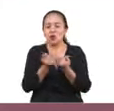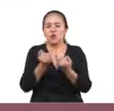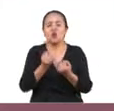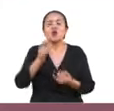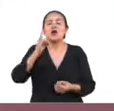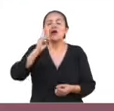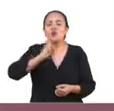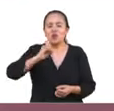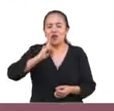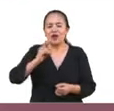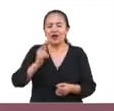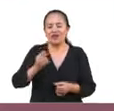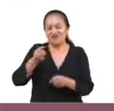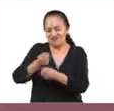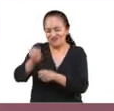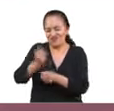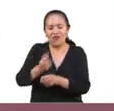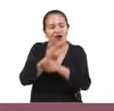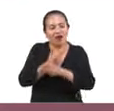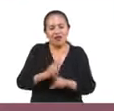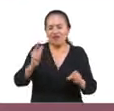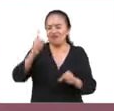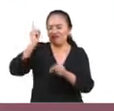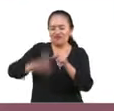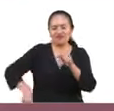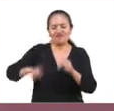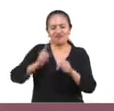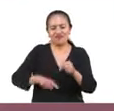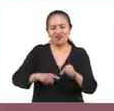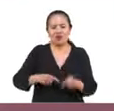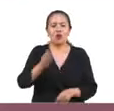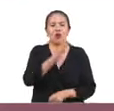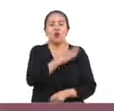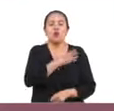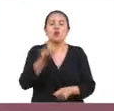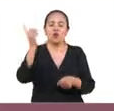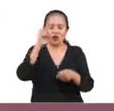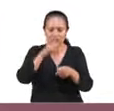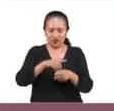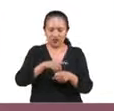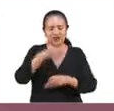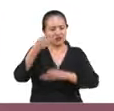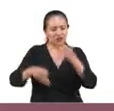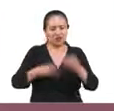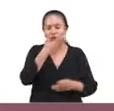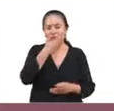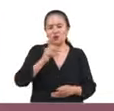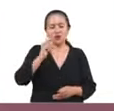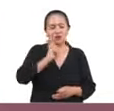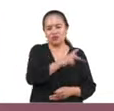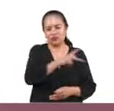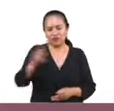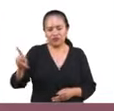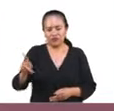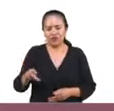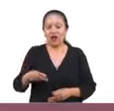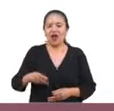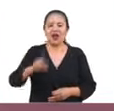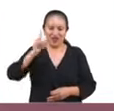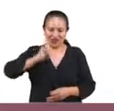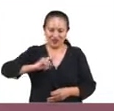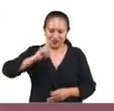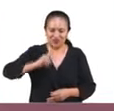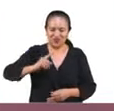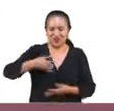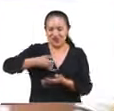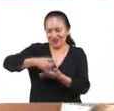de violencia. Muy buenos días a todas y todos. Saludo con afecto a todas las compañeras sembradoras